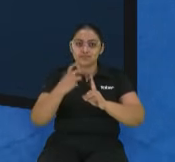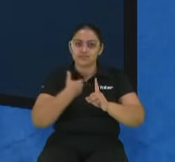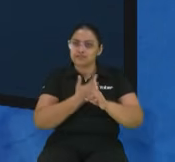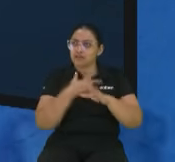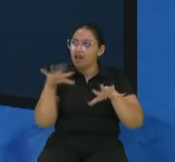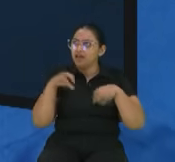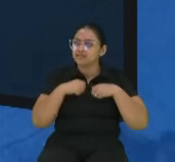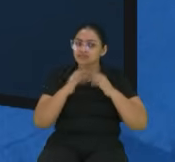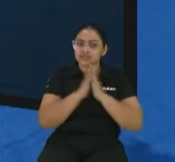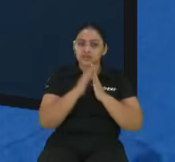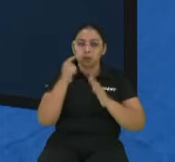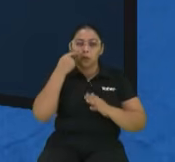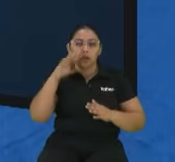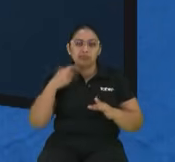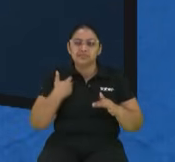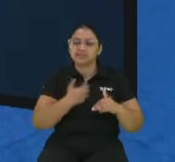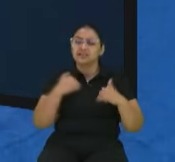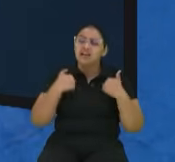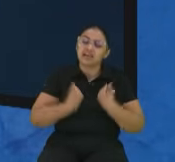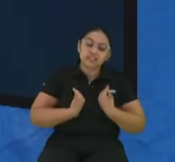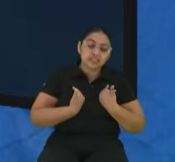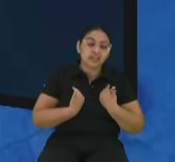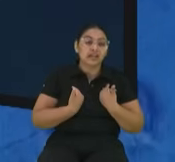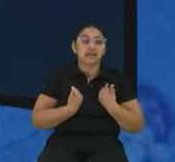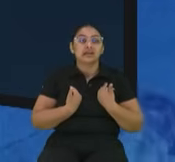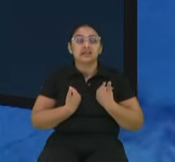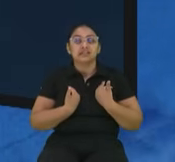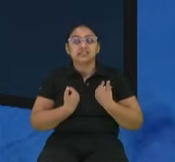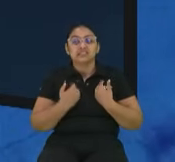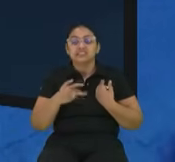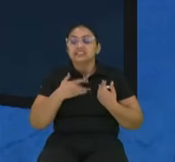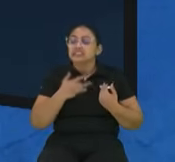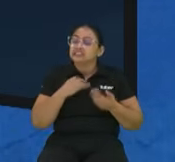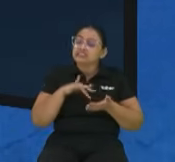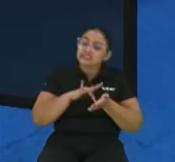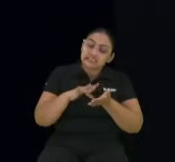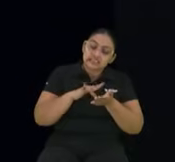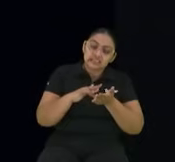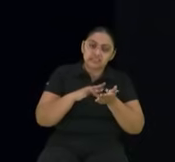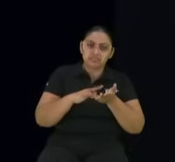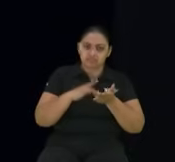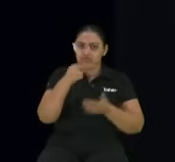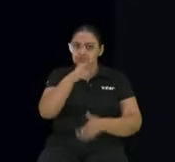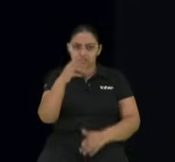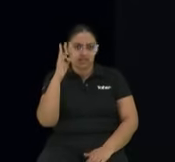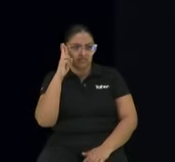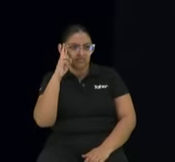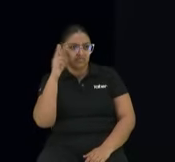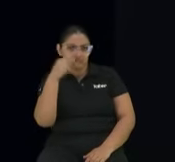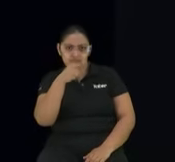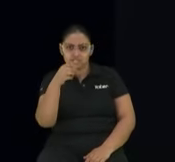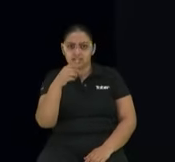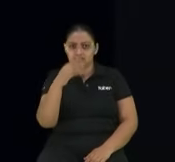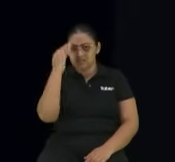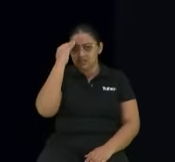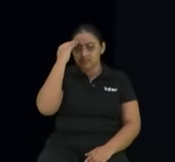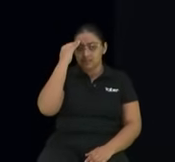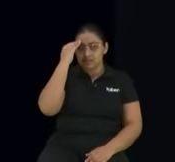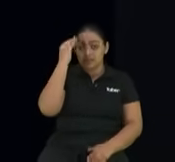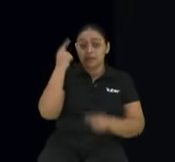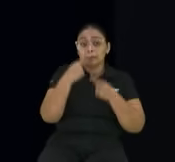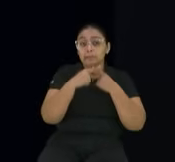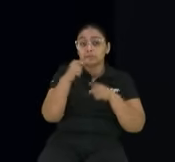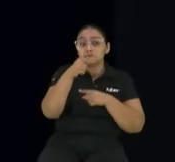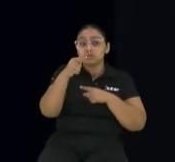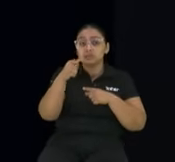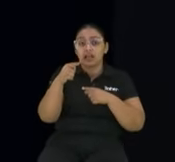estoy cansado tiene toda la razón es que me siento débil tiene toda la razón y está sucediendo porque no se ha fortalecido No usted